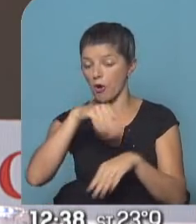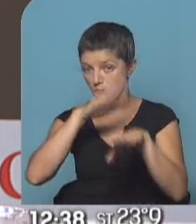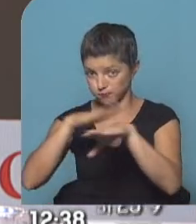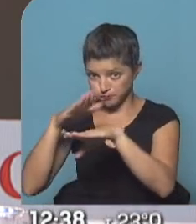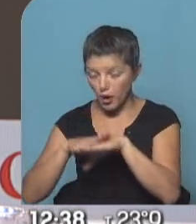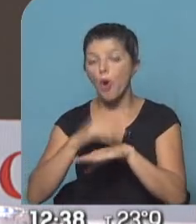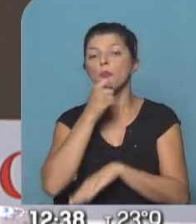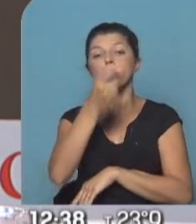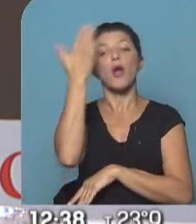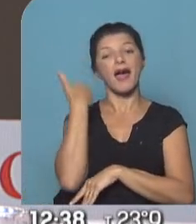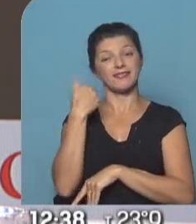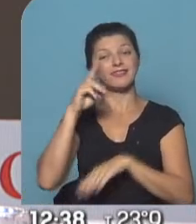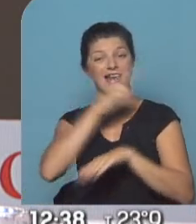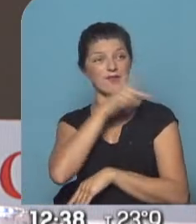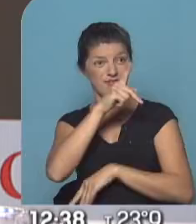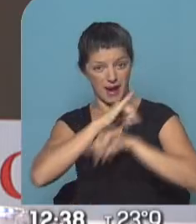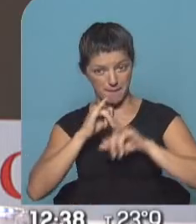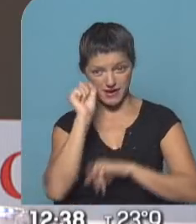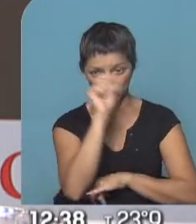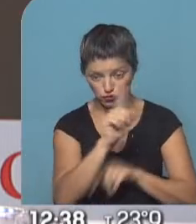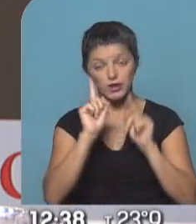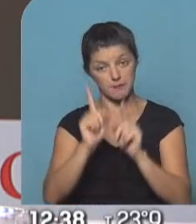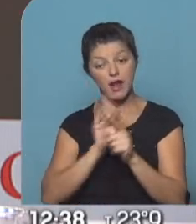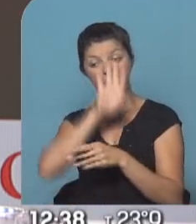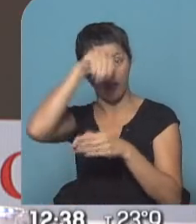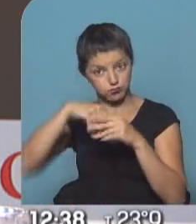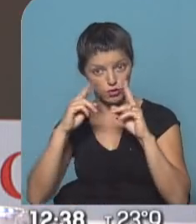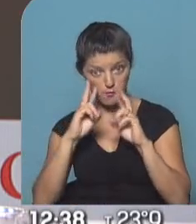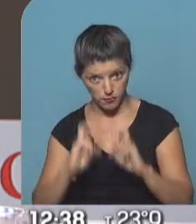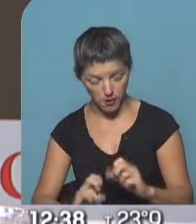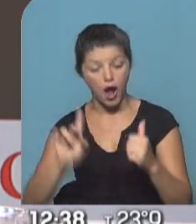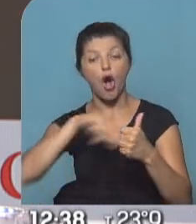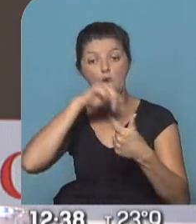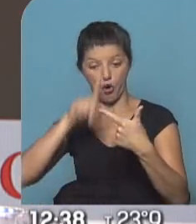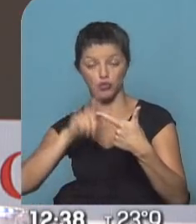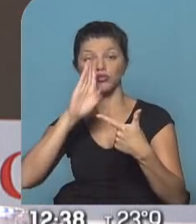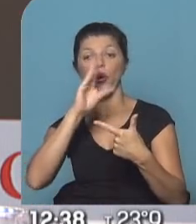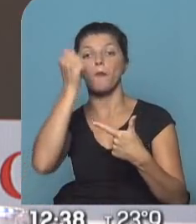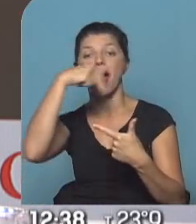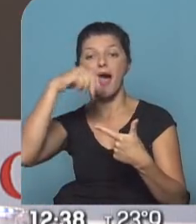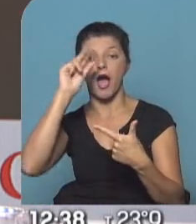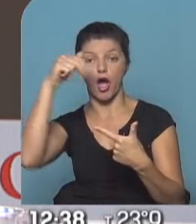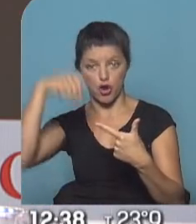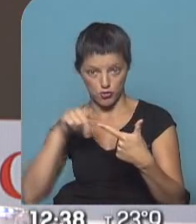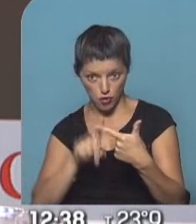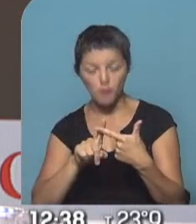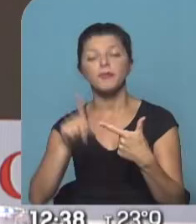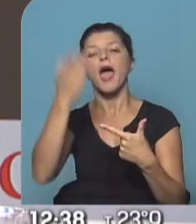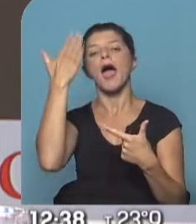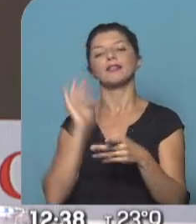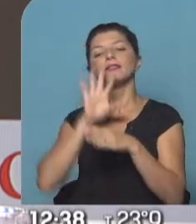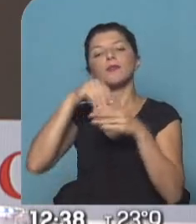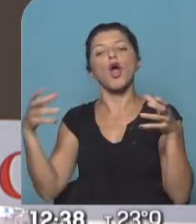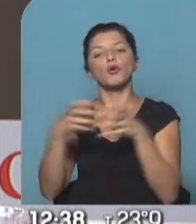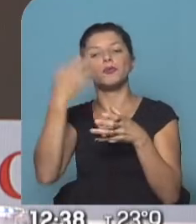jefe de campaña en su momento de Donald Trump. El otro jefe de campaña, Steve Bannon, que ocupó el Consejo de Seguridad de la Casa Blanca y